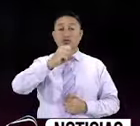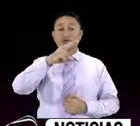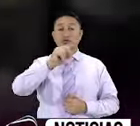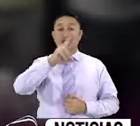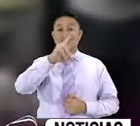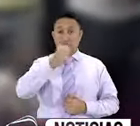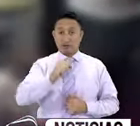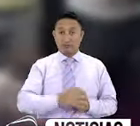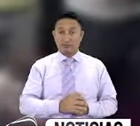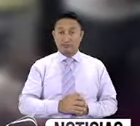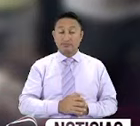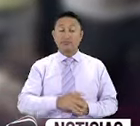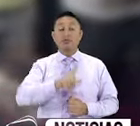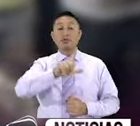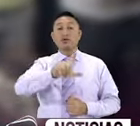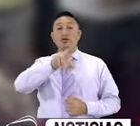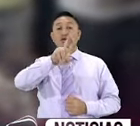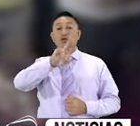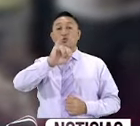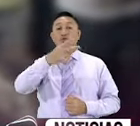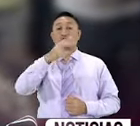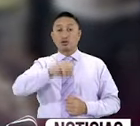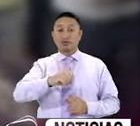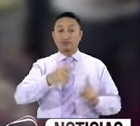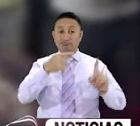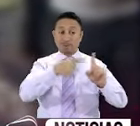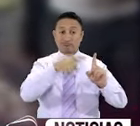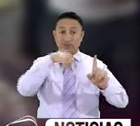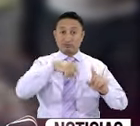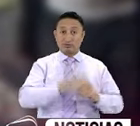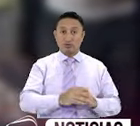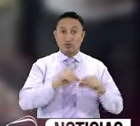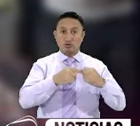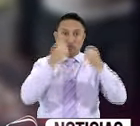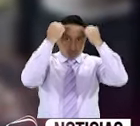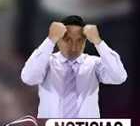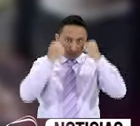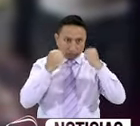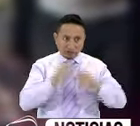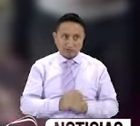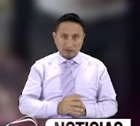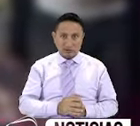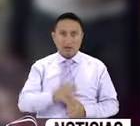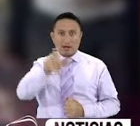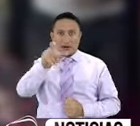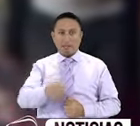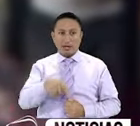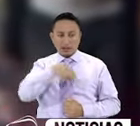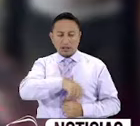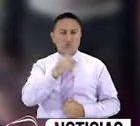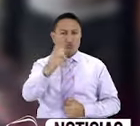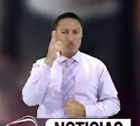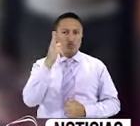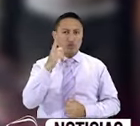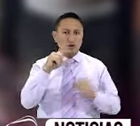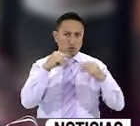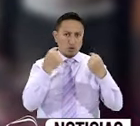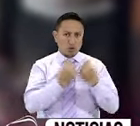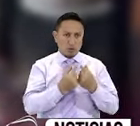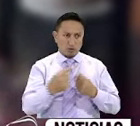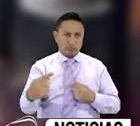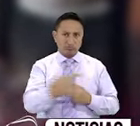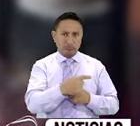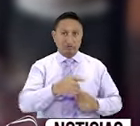Alias Lucho estaría relacionado al presunto delito de terrorismo y es considerado cabecilla de la agrupación terrorista en el cantón